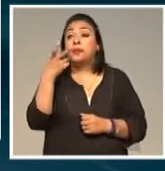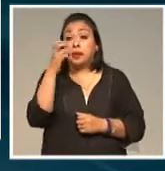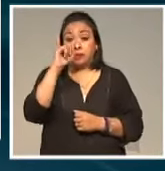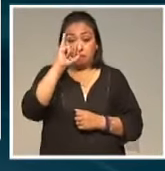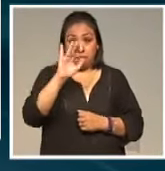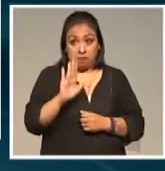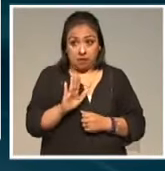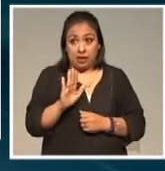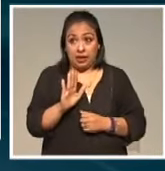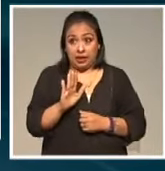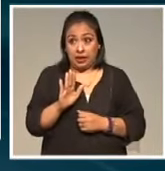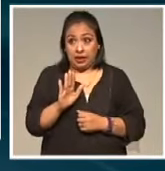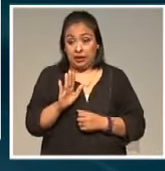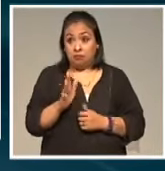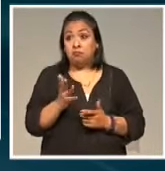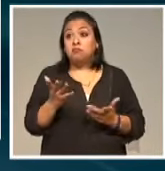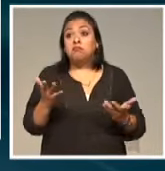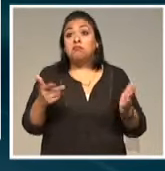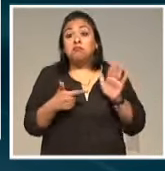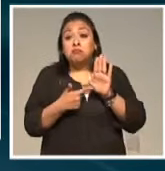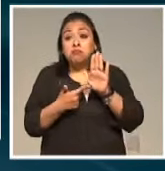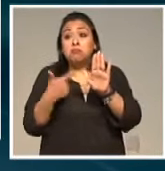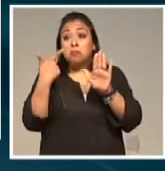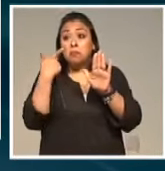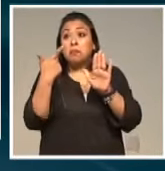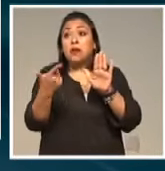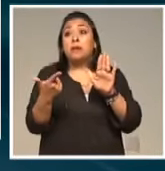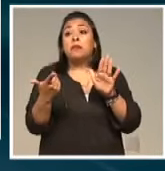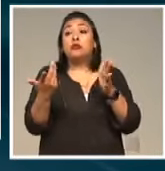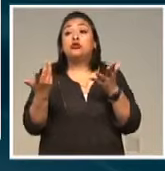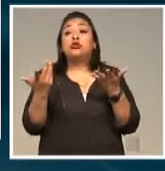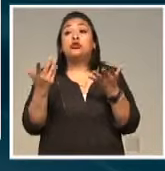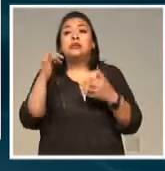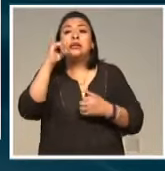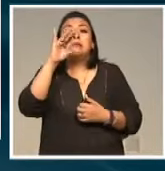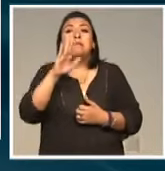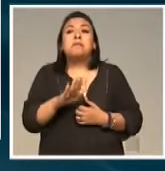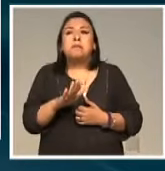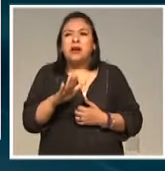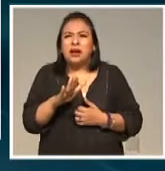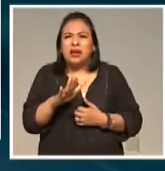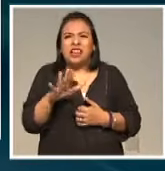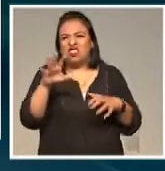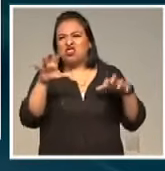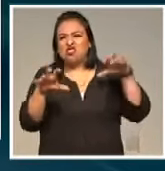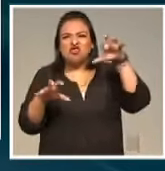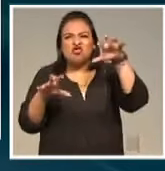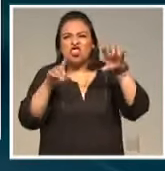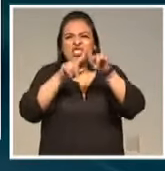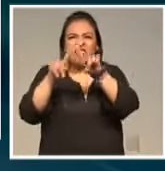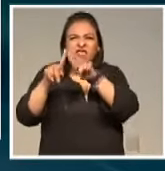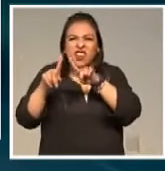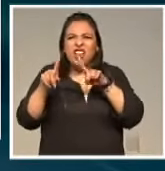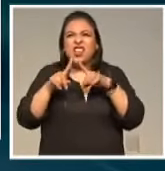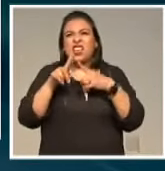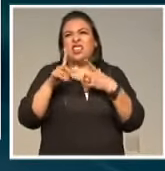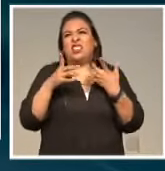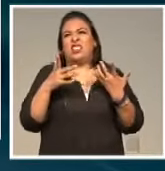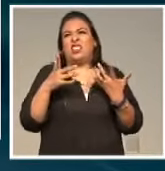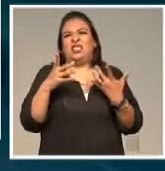imagen se presenta como una imagen de un bestiario, así como una